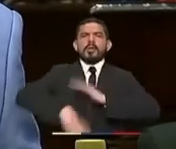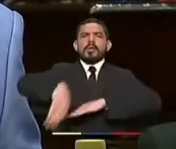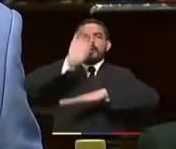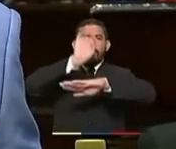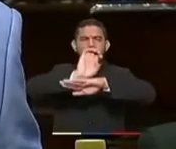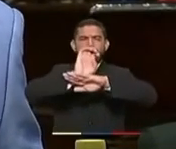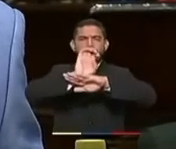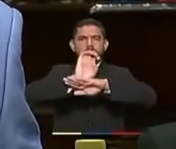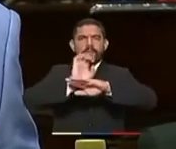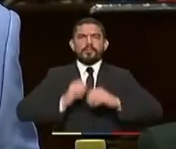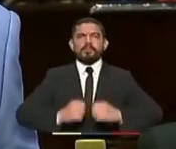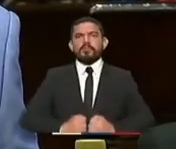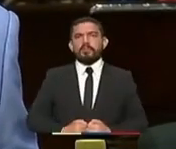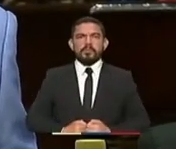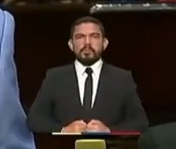la República del Ecuador.